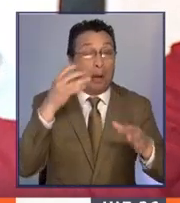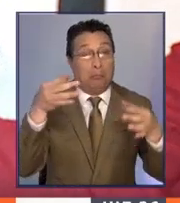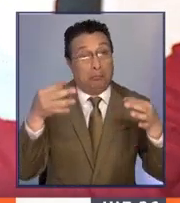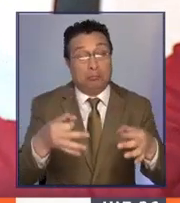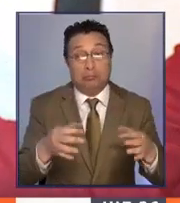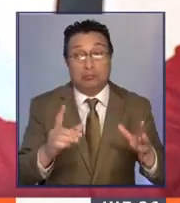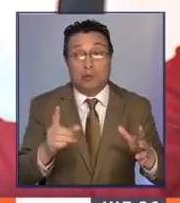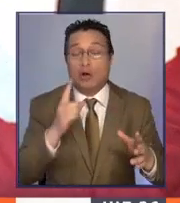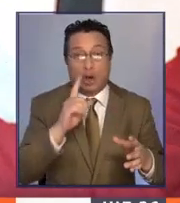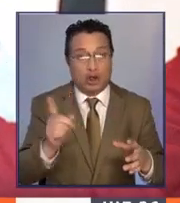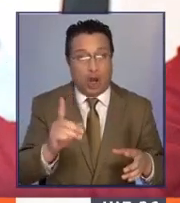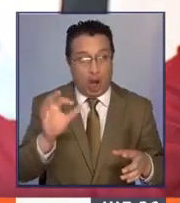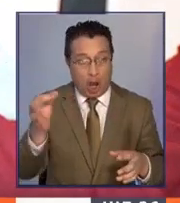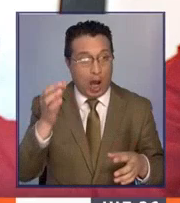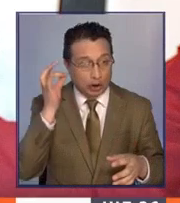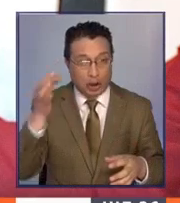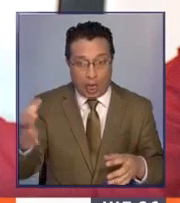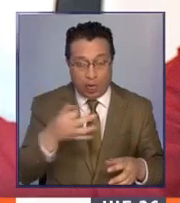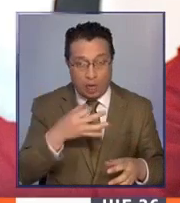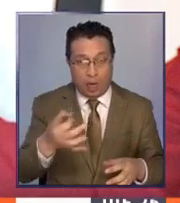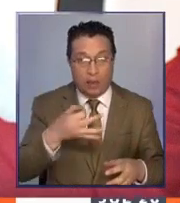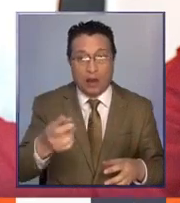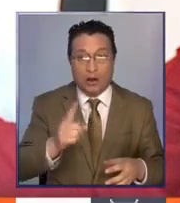Y no, me dice la señora,